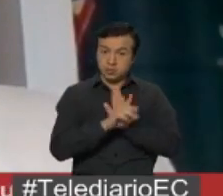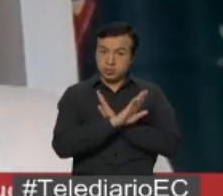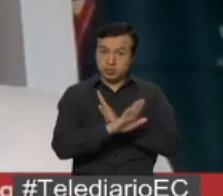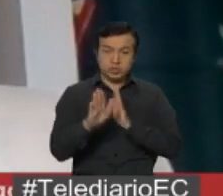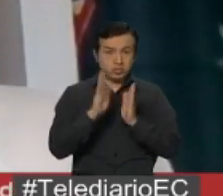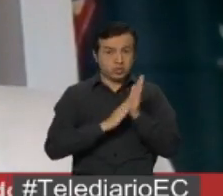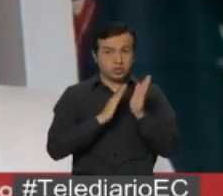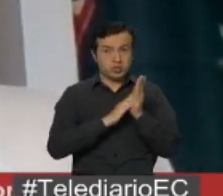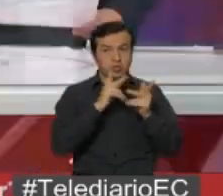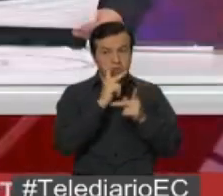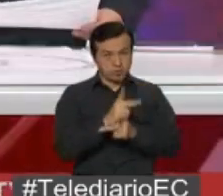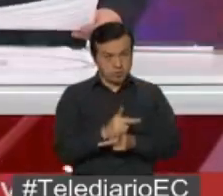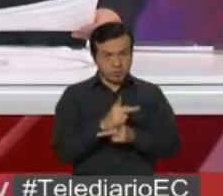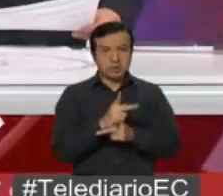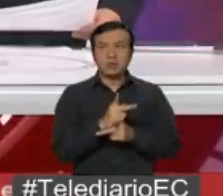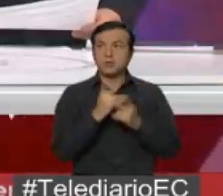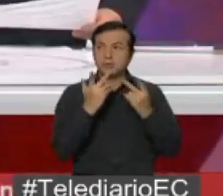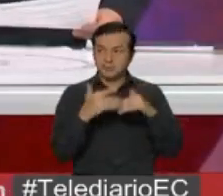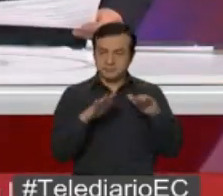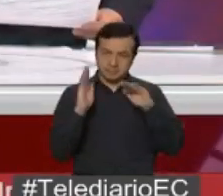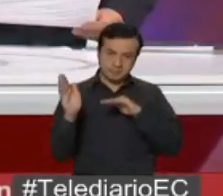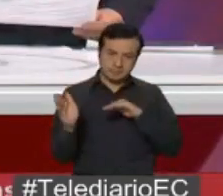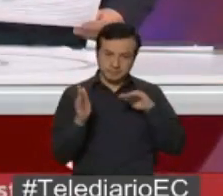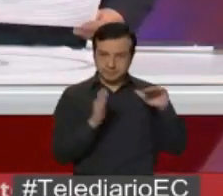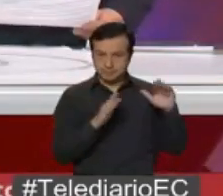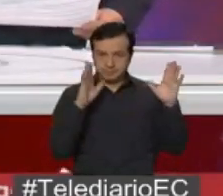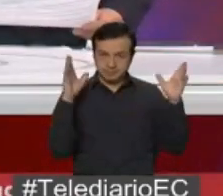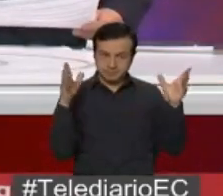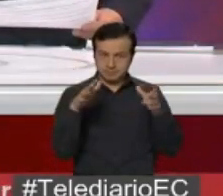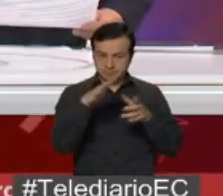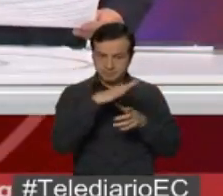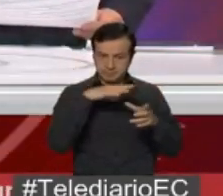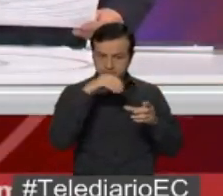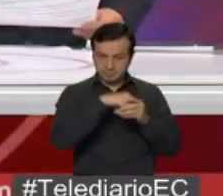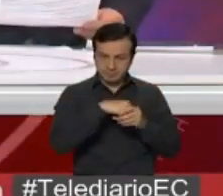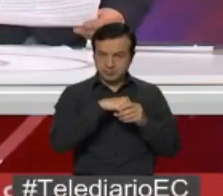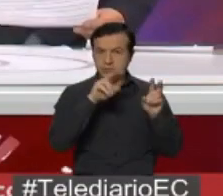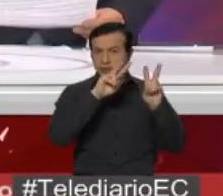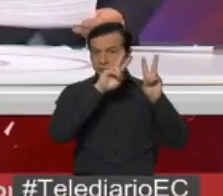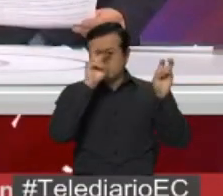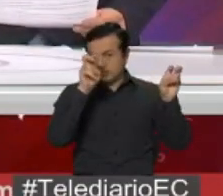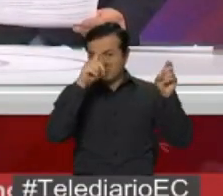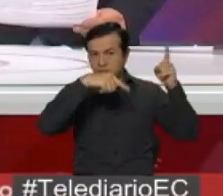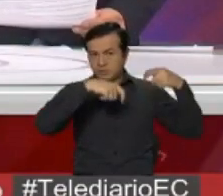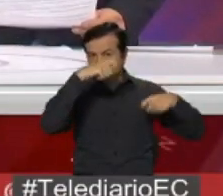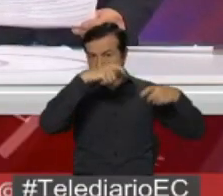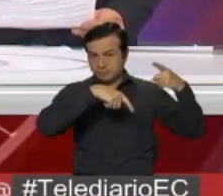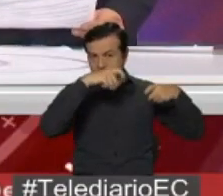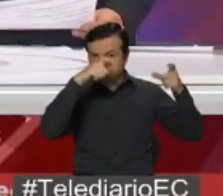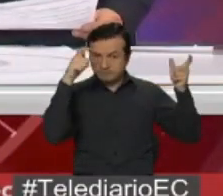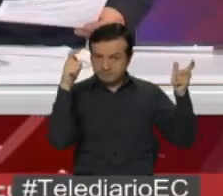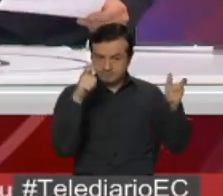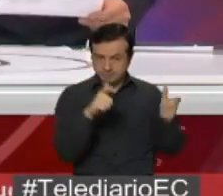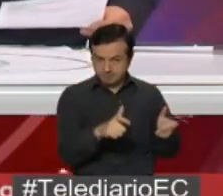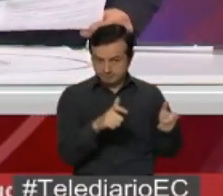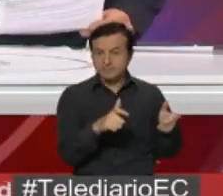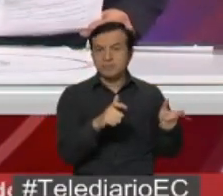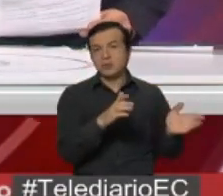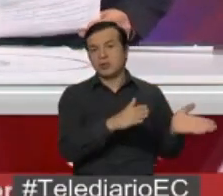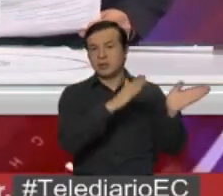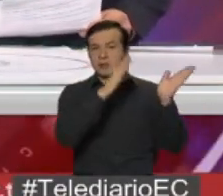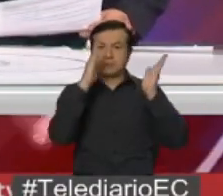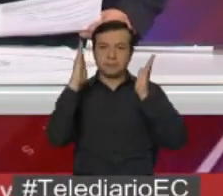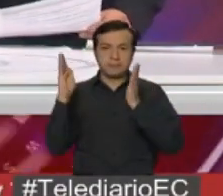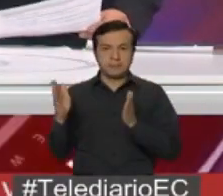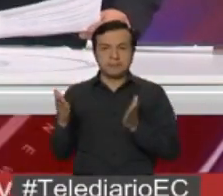socios de acuerdo superintendente a hemos hablado brevemente sobre la situación del sector financiero de la economía popular y solidaria ahora